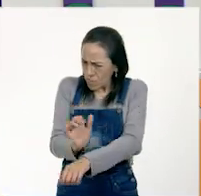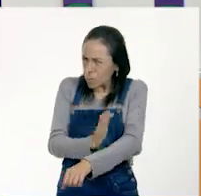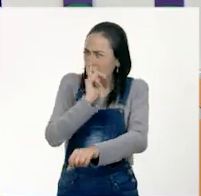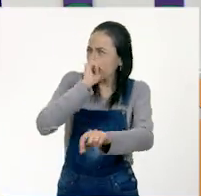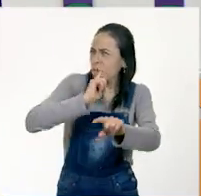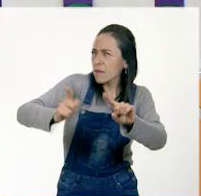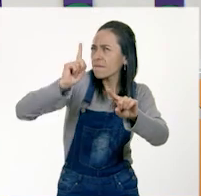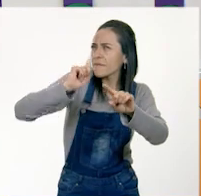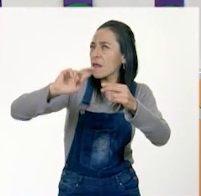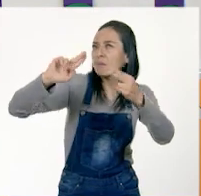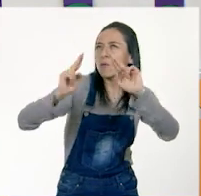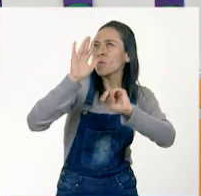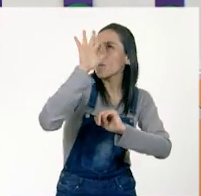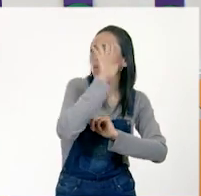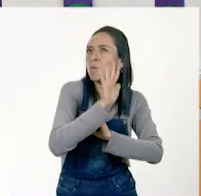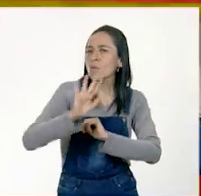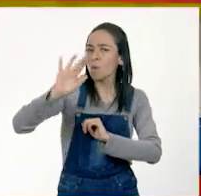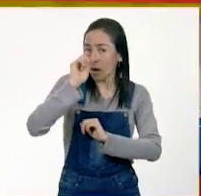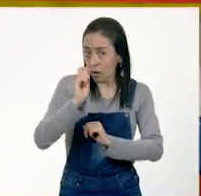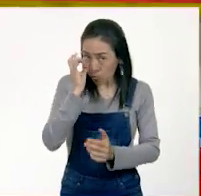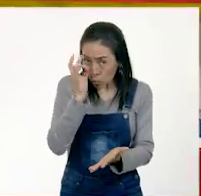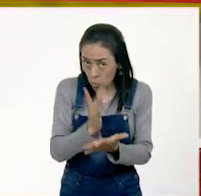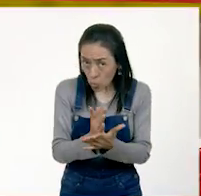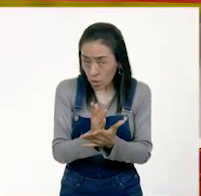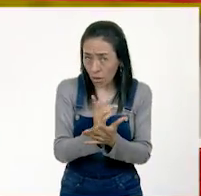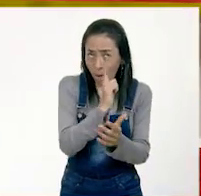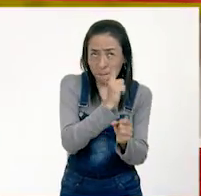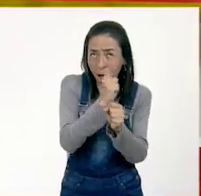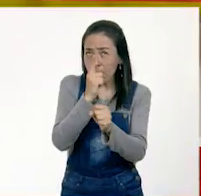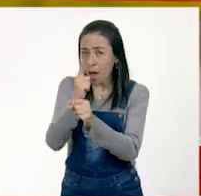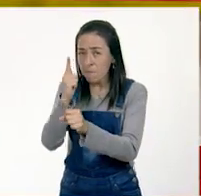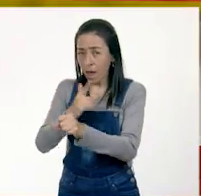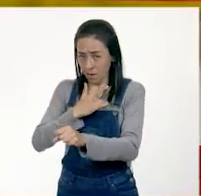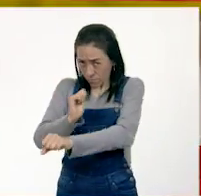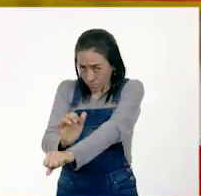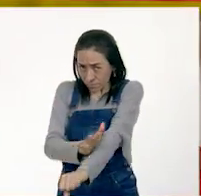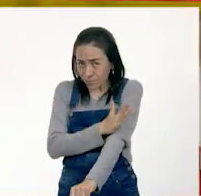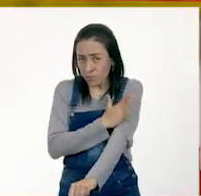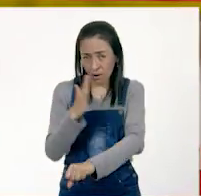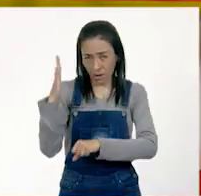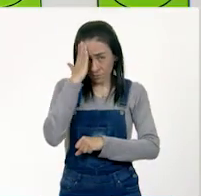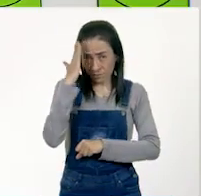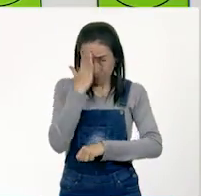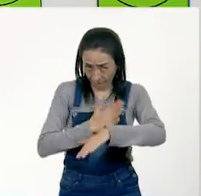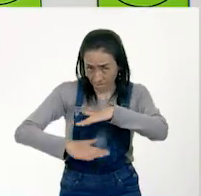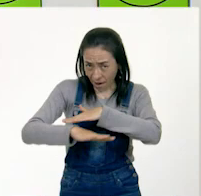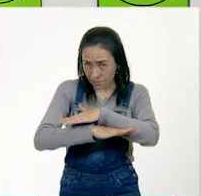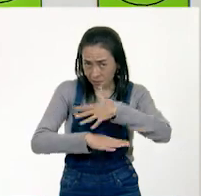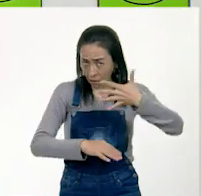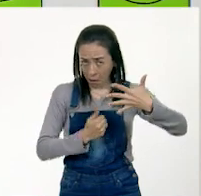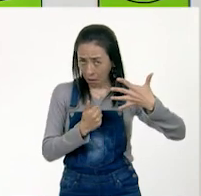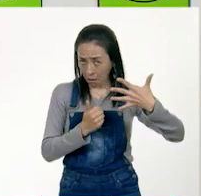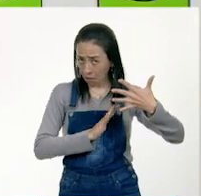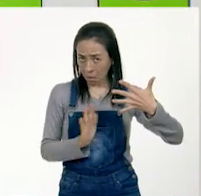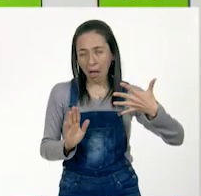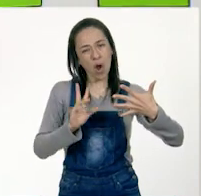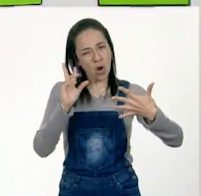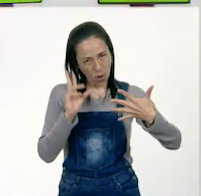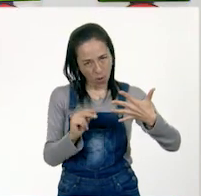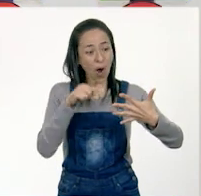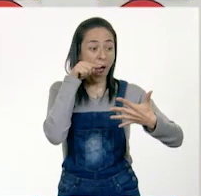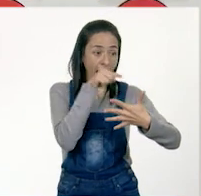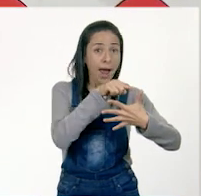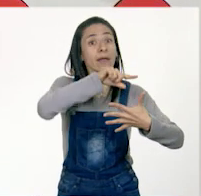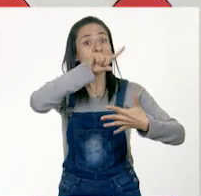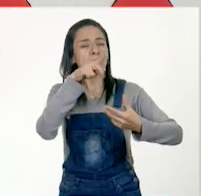emociones básicas, también hay algunas otras que se desprenden de ellas y juntas se integran